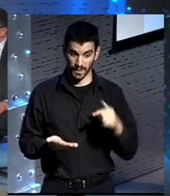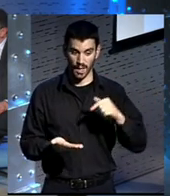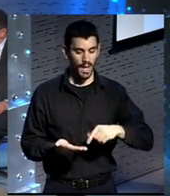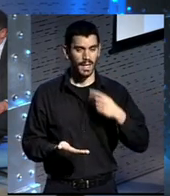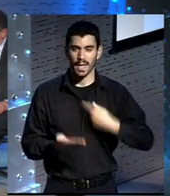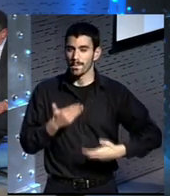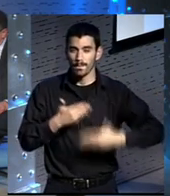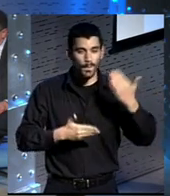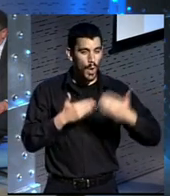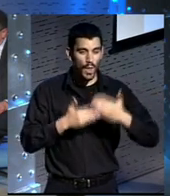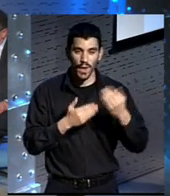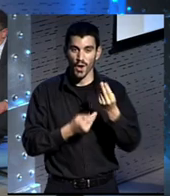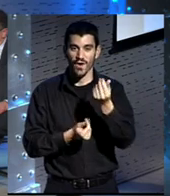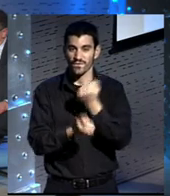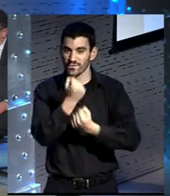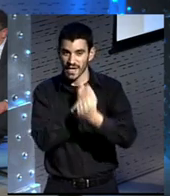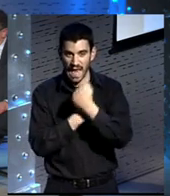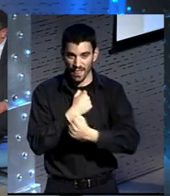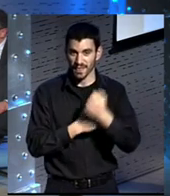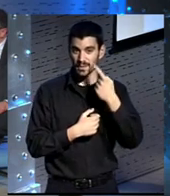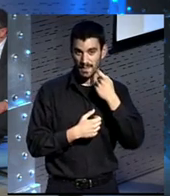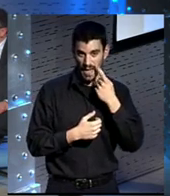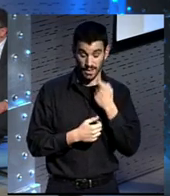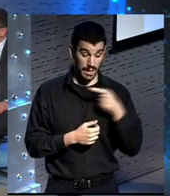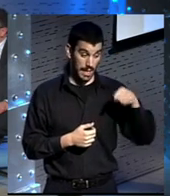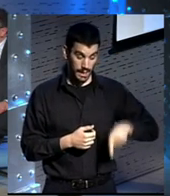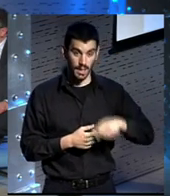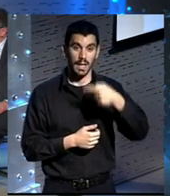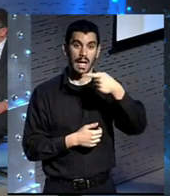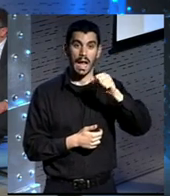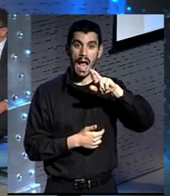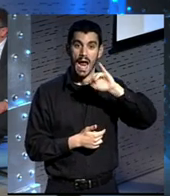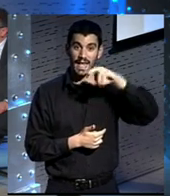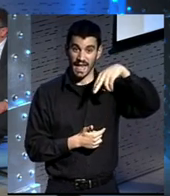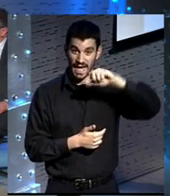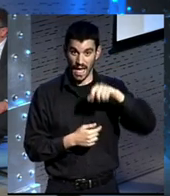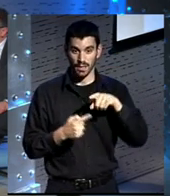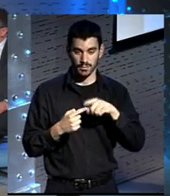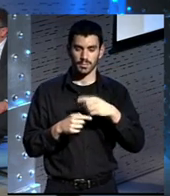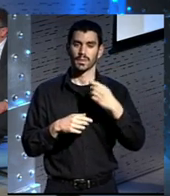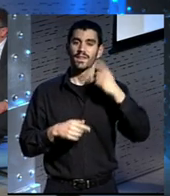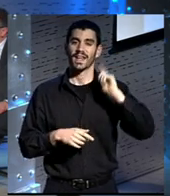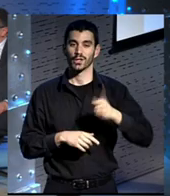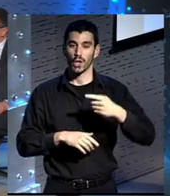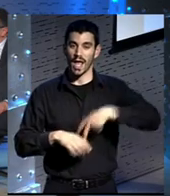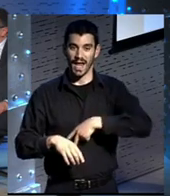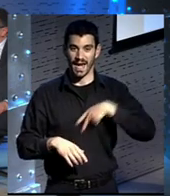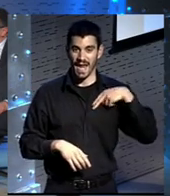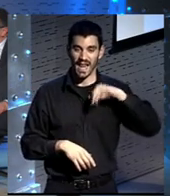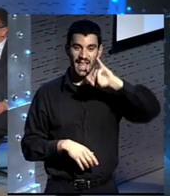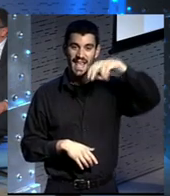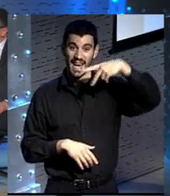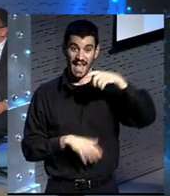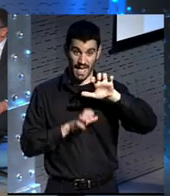las finanzas y tenemos con nosotros aquí a mi izquierda a Garina Spilka, directora general de ING Direct. Inició su carrera en el